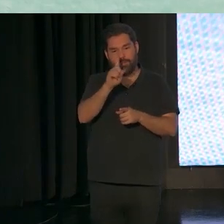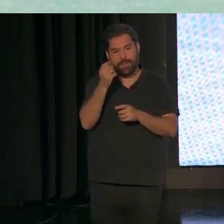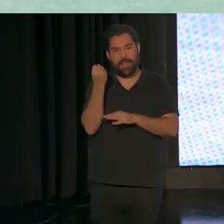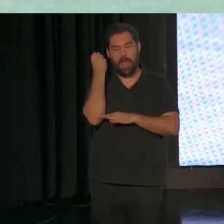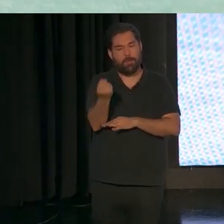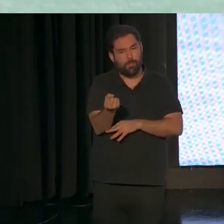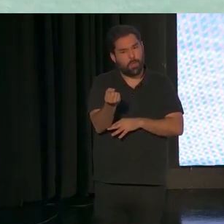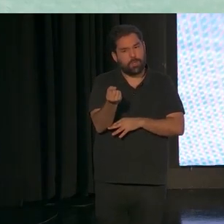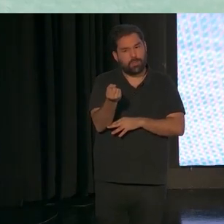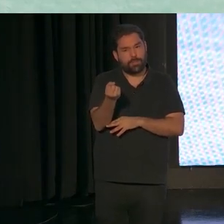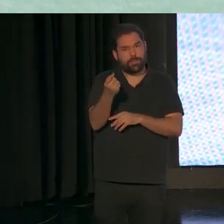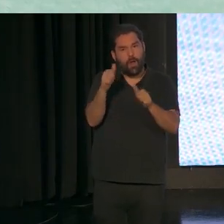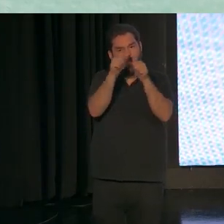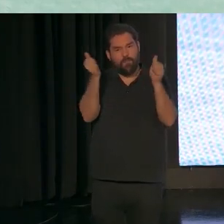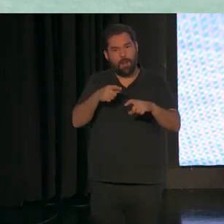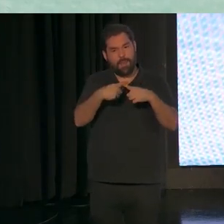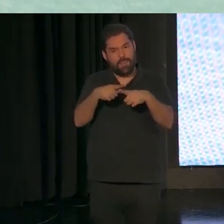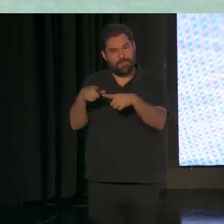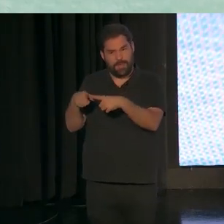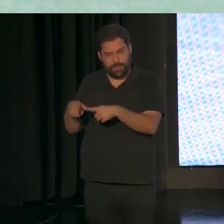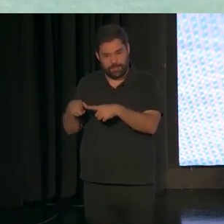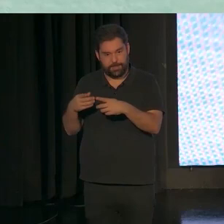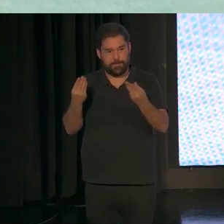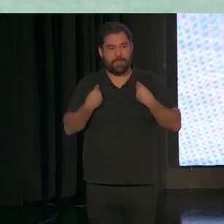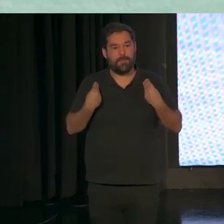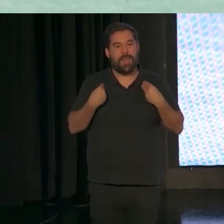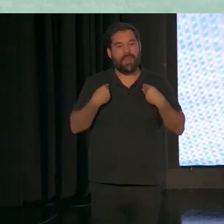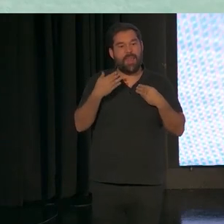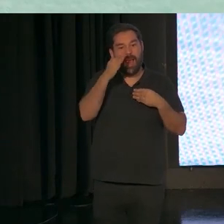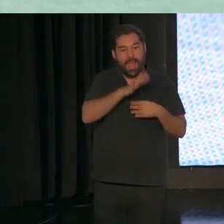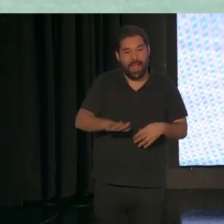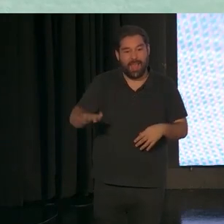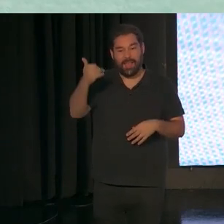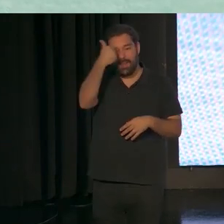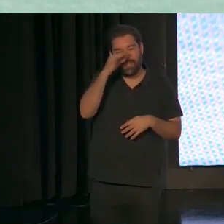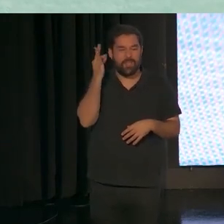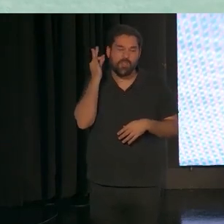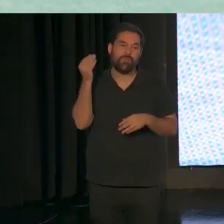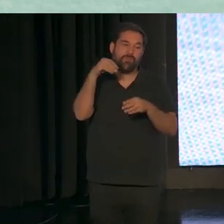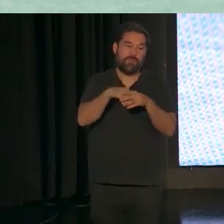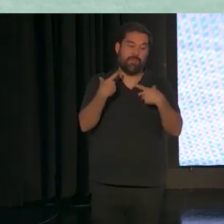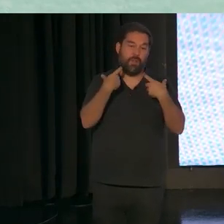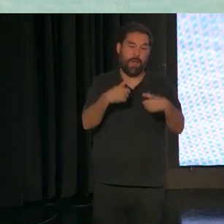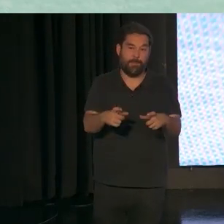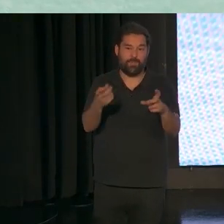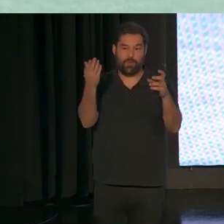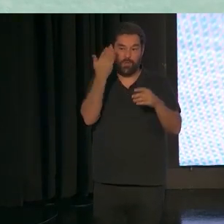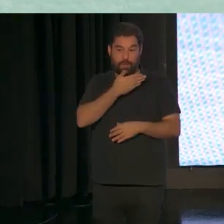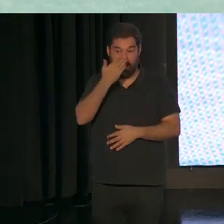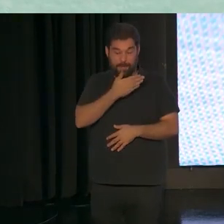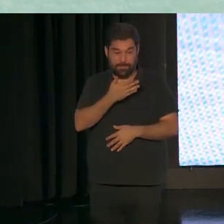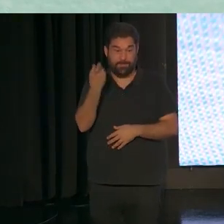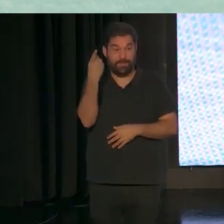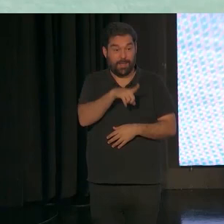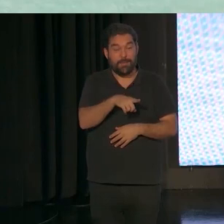pueden hacer de otro modo y las vivencias de los niños en el medio escolar pueden ser otros también tengo que